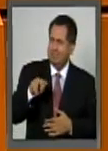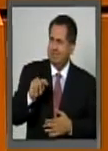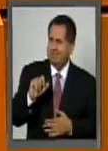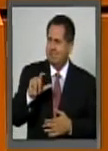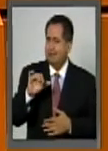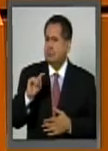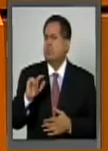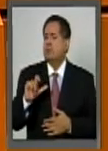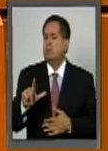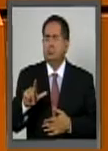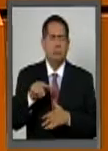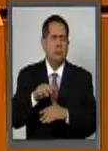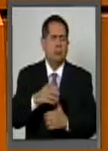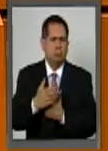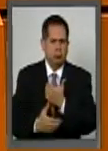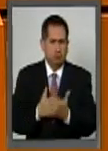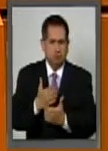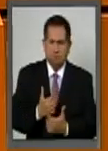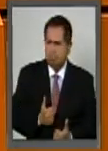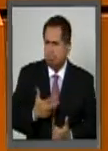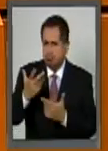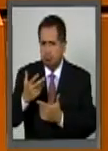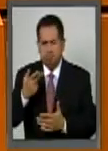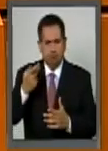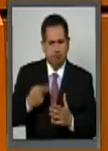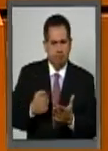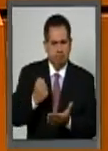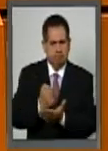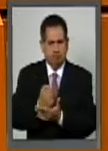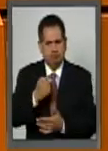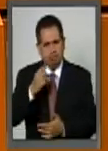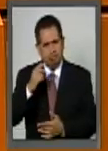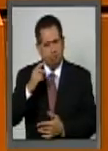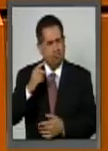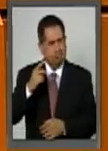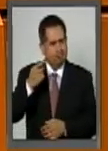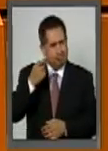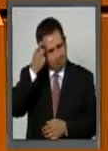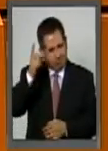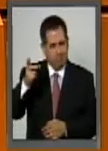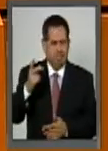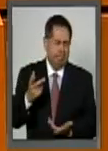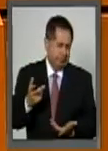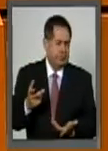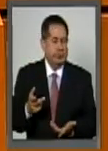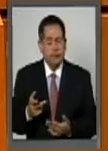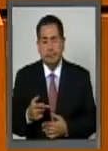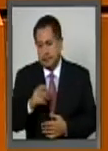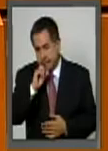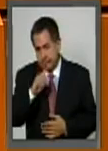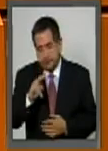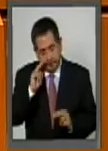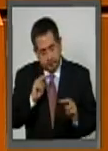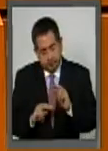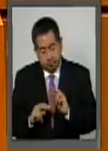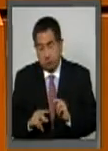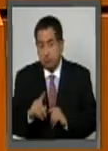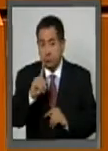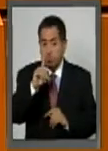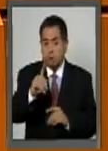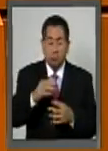comercio, del cual también forma parte de nuestro país. Y sin duda vimos que el aspecto